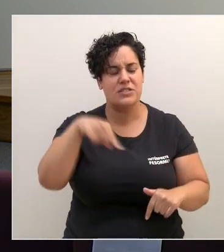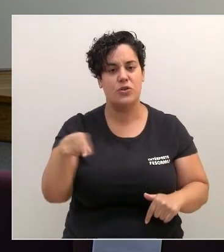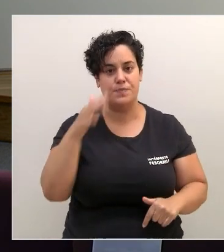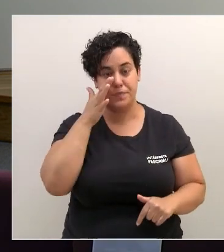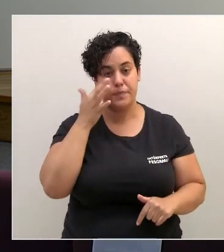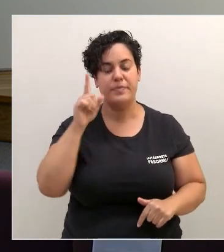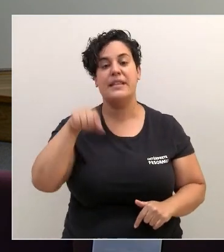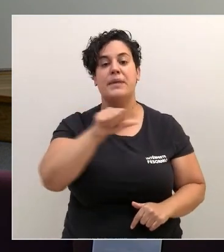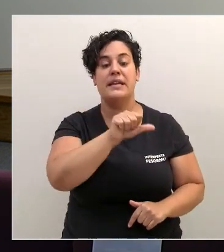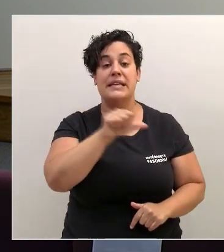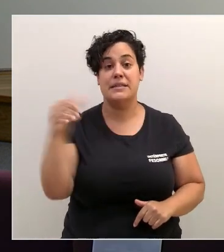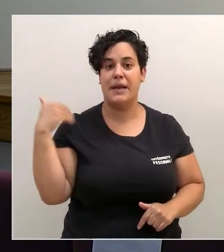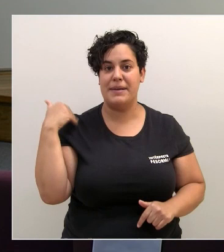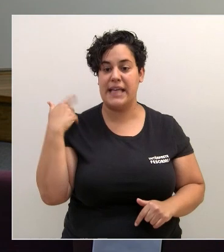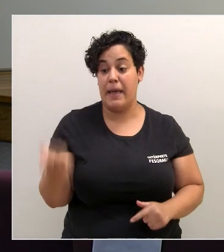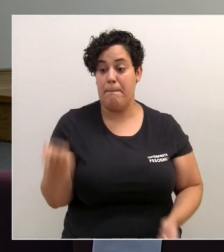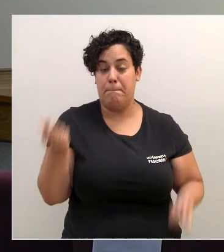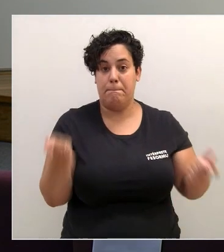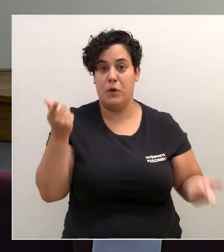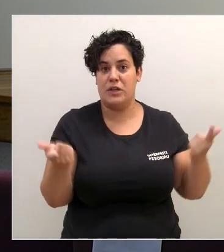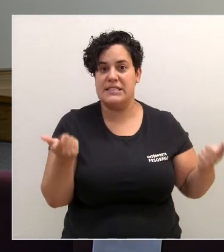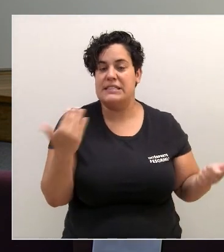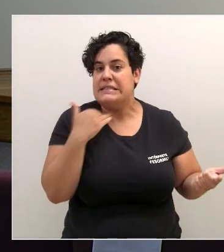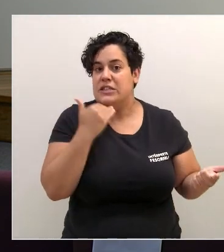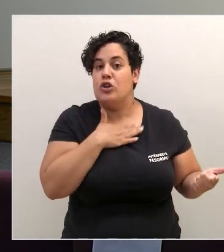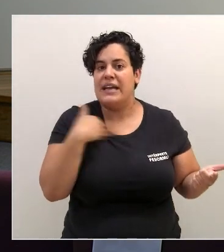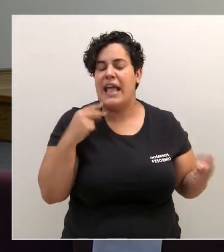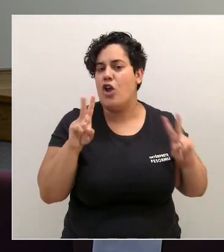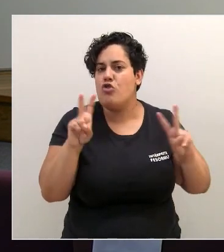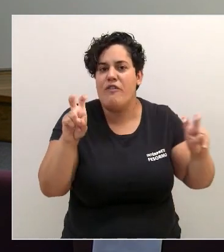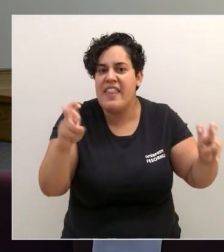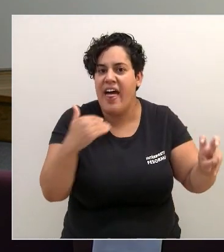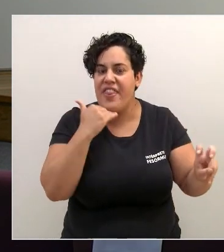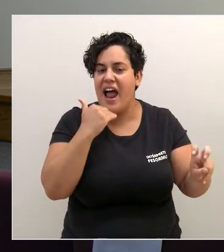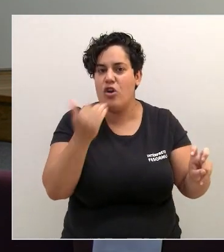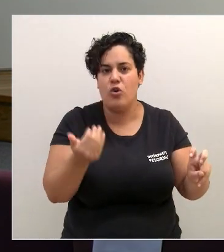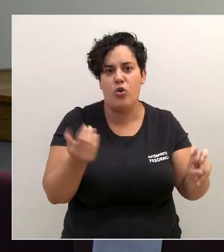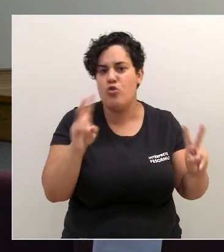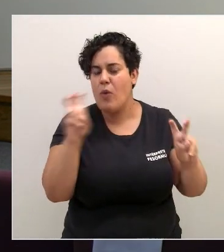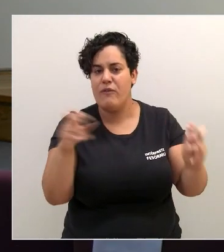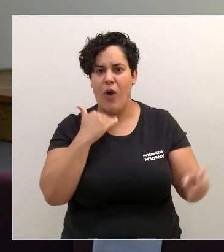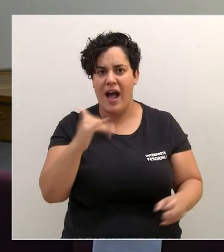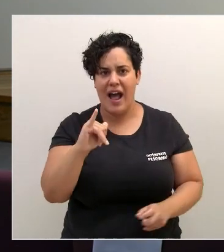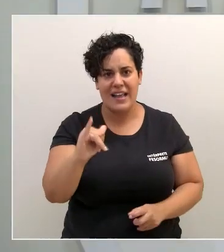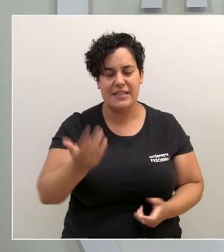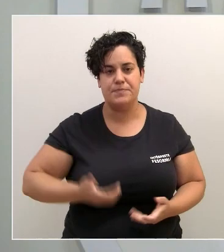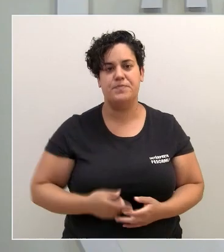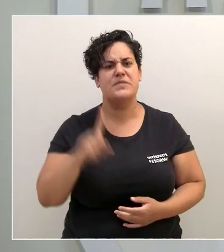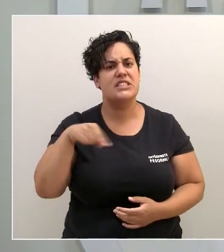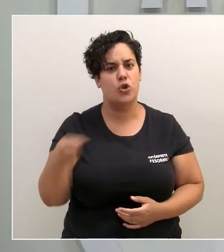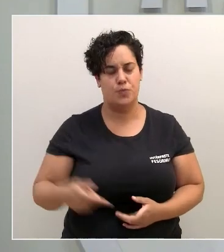pasada nos informaron de 6 brotes, pues si hay algún brote nuevo o si hay novedades en esos brotes. Gracias. Bien, en cuanto a